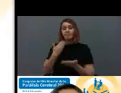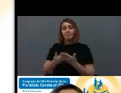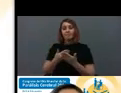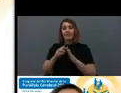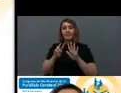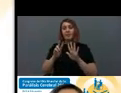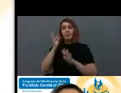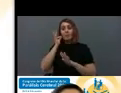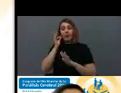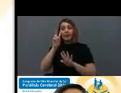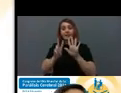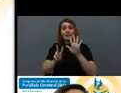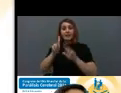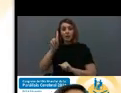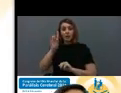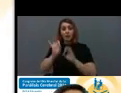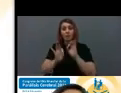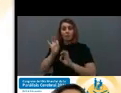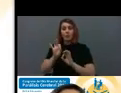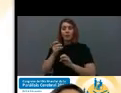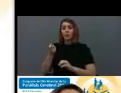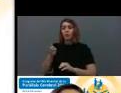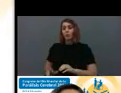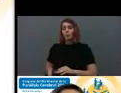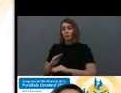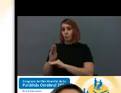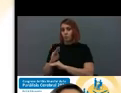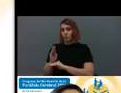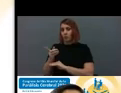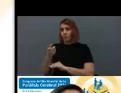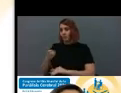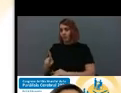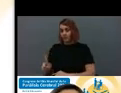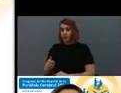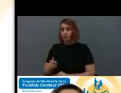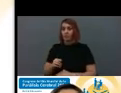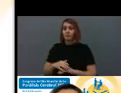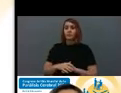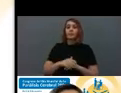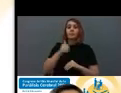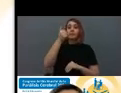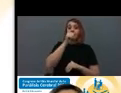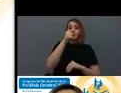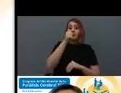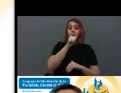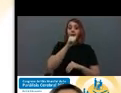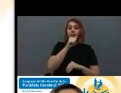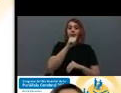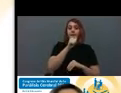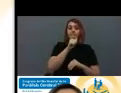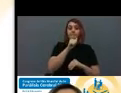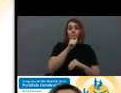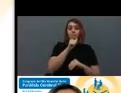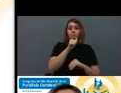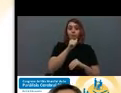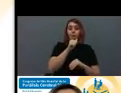de las mujeres presentan un cuidado no profesional frente al 28,5% de los hombres. Esta situación, que además se